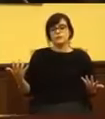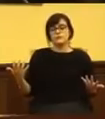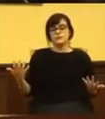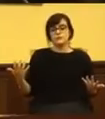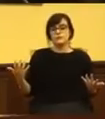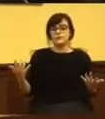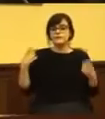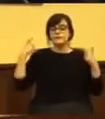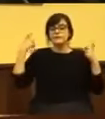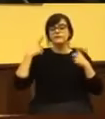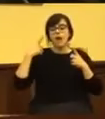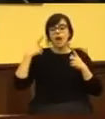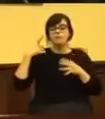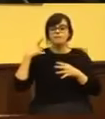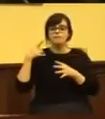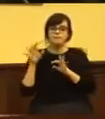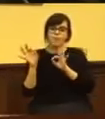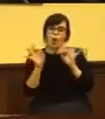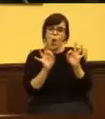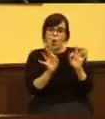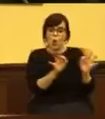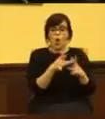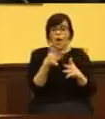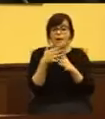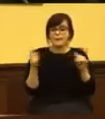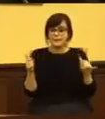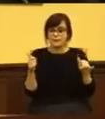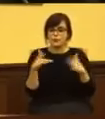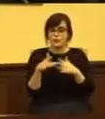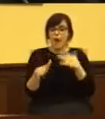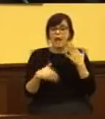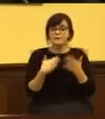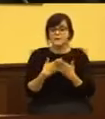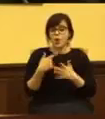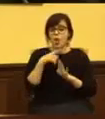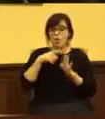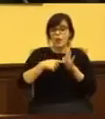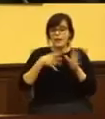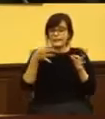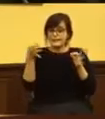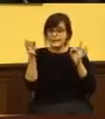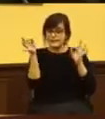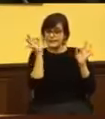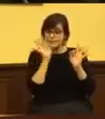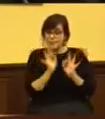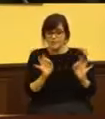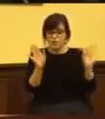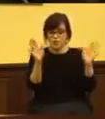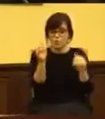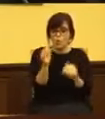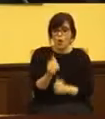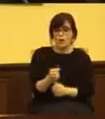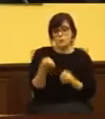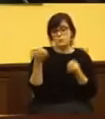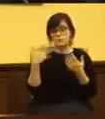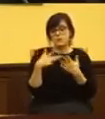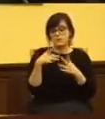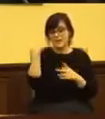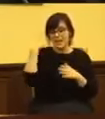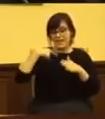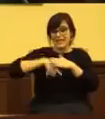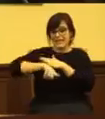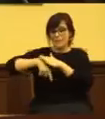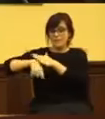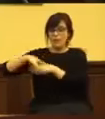pues venir a poner orden a un tipo de eventos que carecían de una regulación específica. Esto unido a la tramitación que ya está en